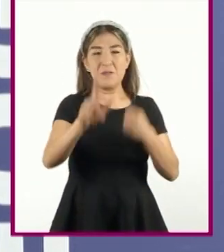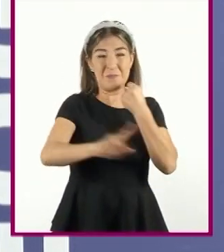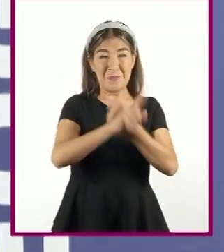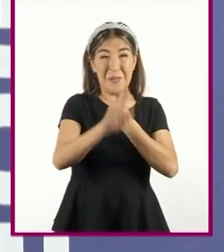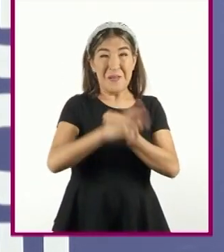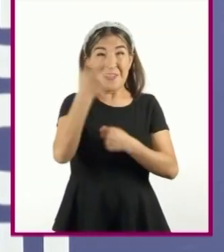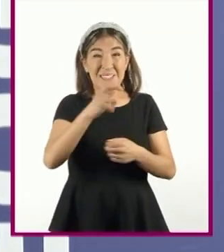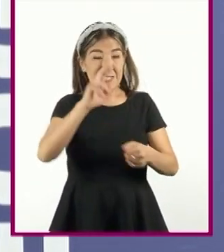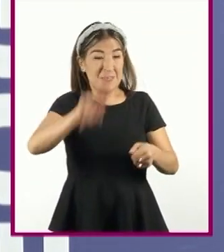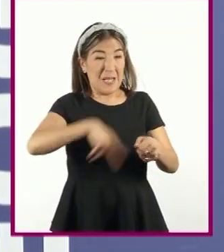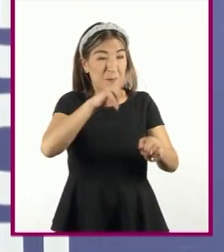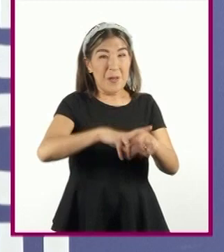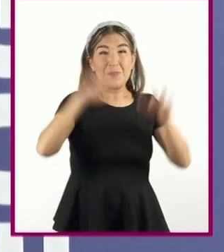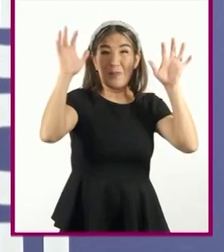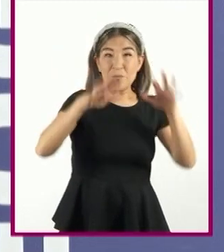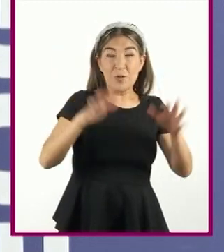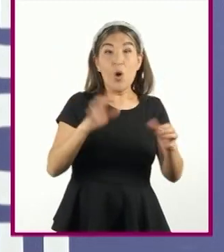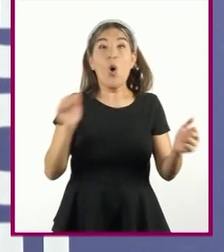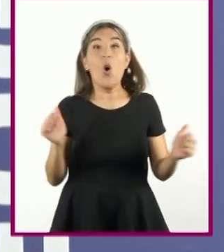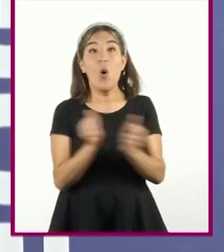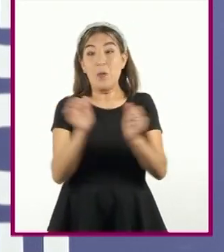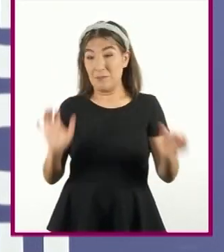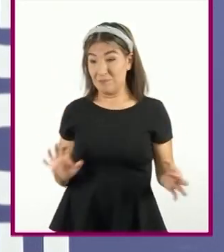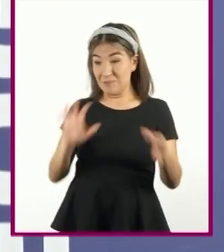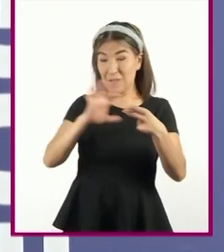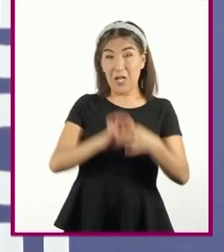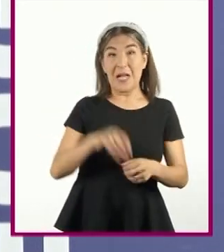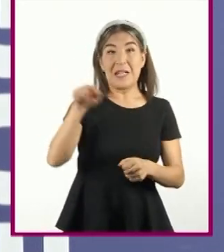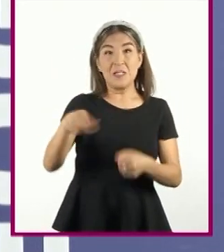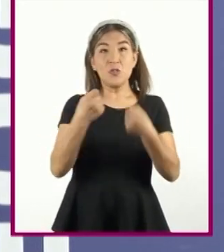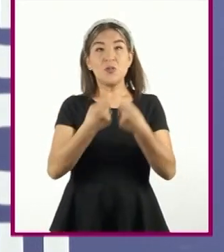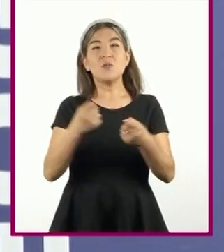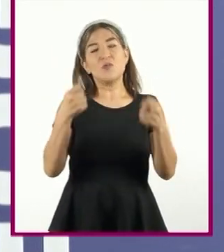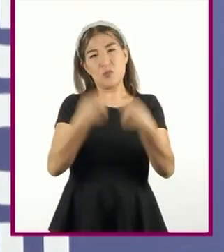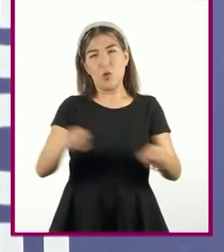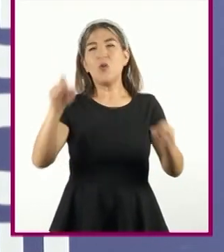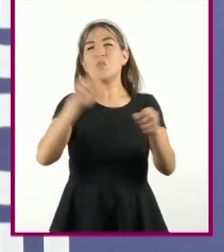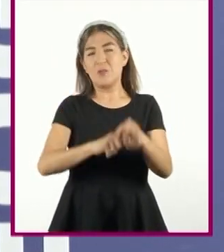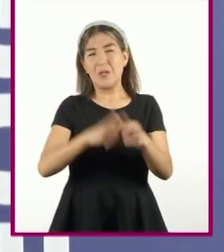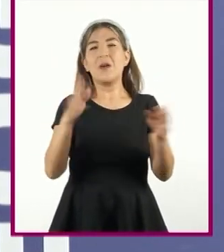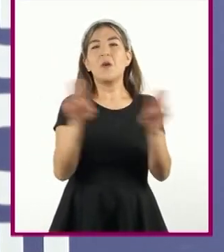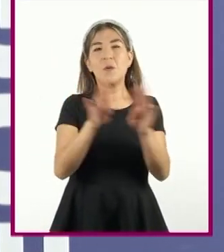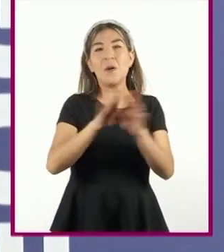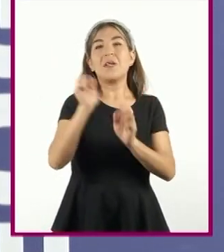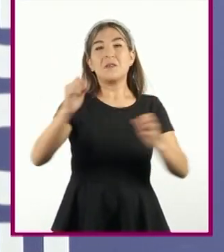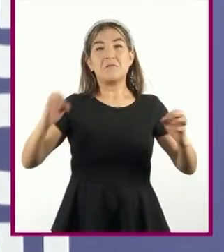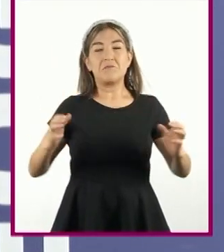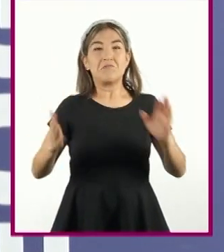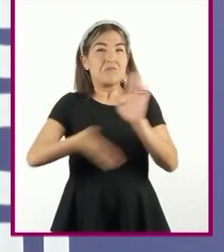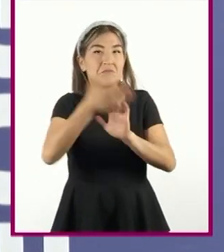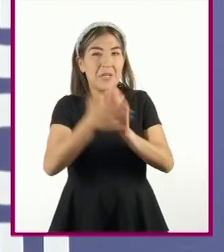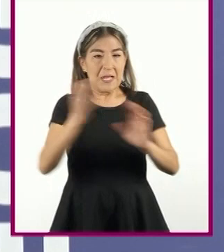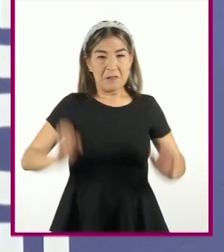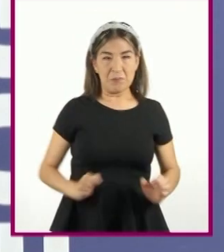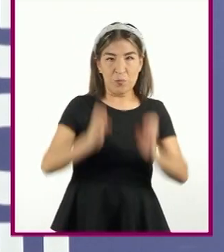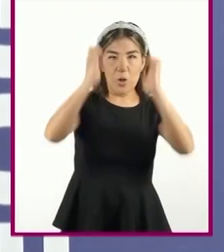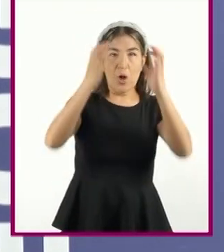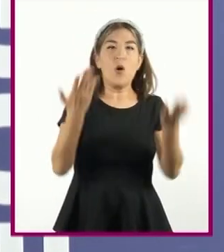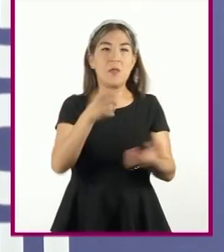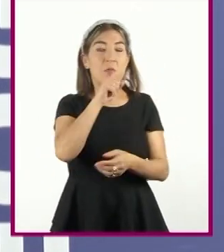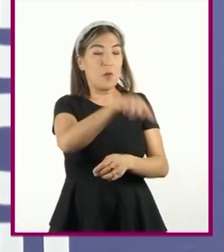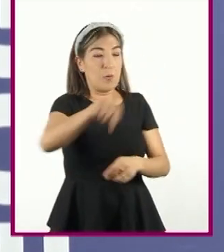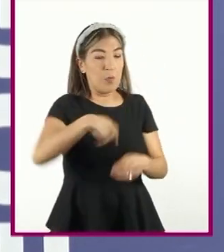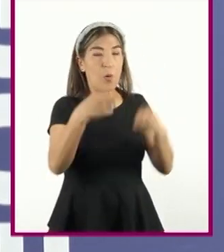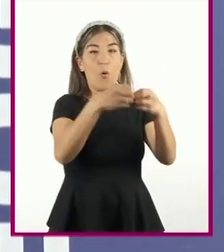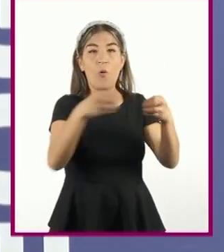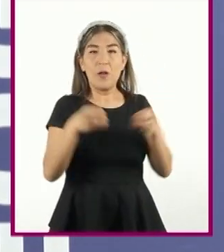se combina con las condiciones socioeconómicas, de infraestructura u organizativas de una comunidad o